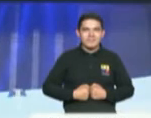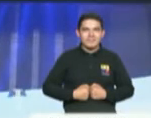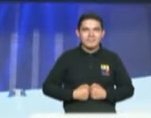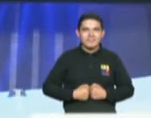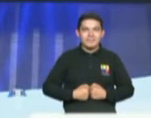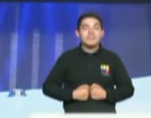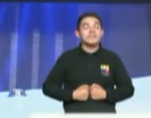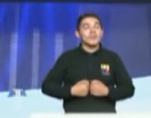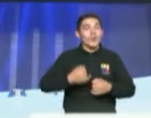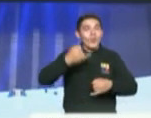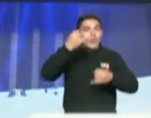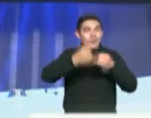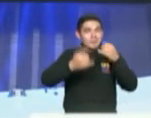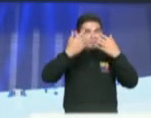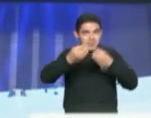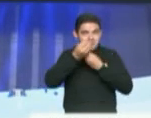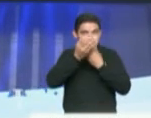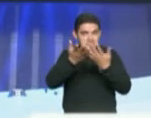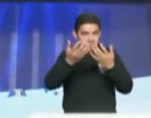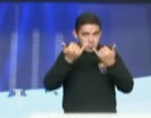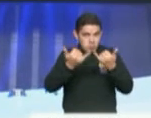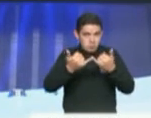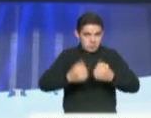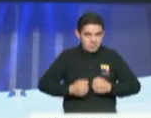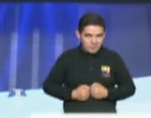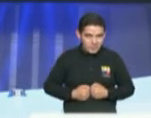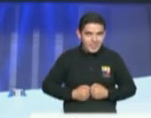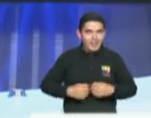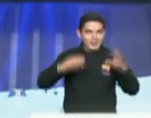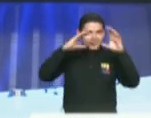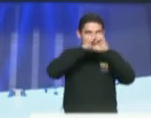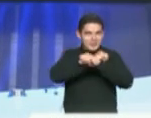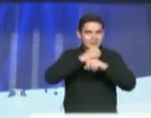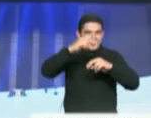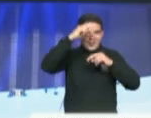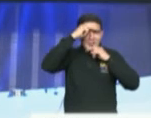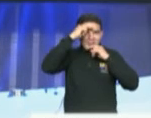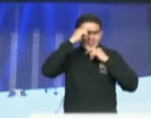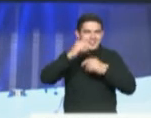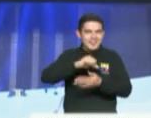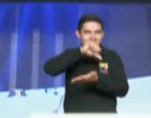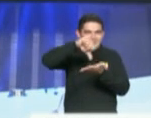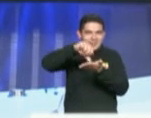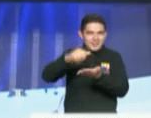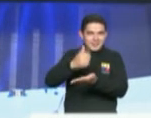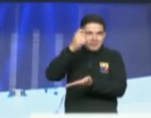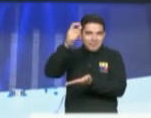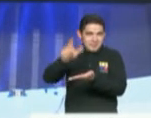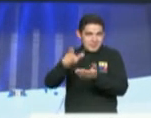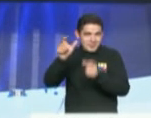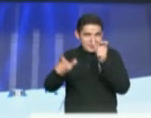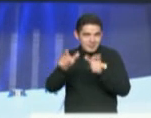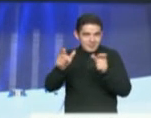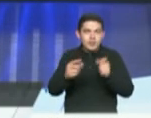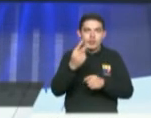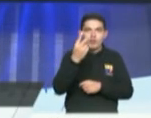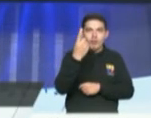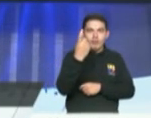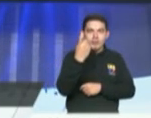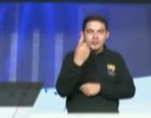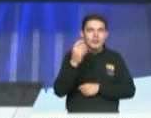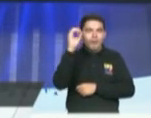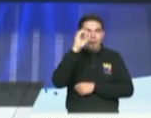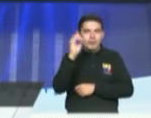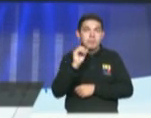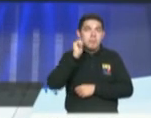con esto finalizamos el informativo del día de hoy emisión estelar de sus noticieros ciudadano de este 11 de octubre el día de mañana estaremos con